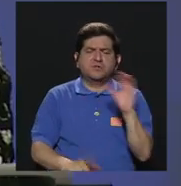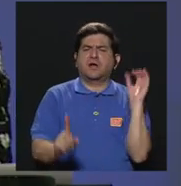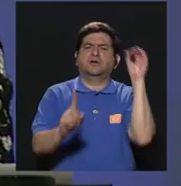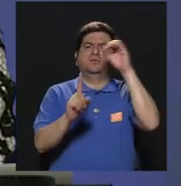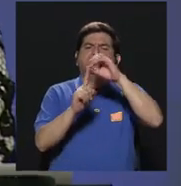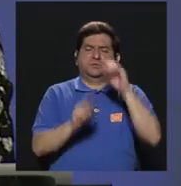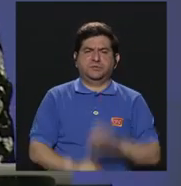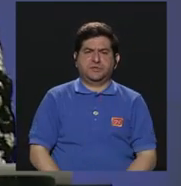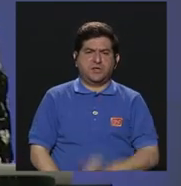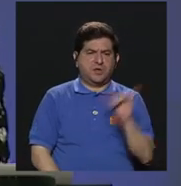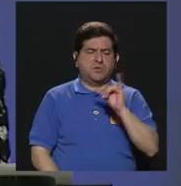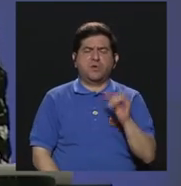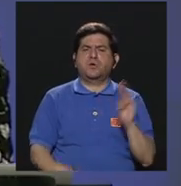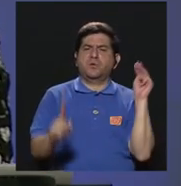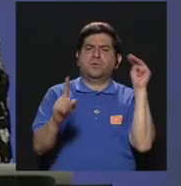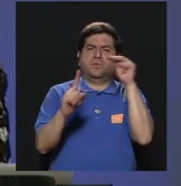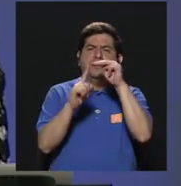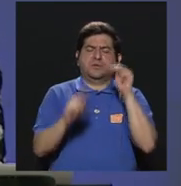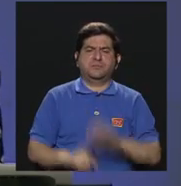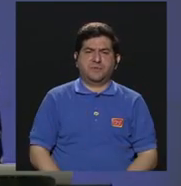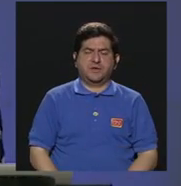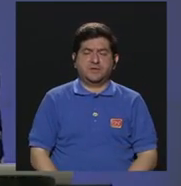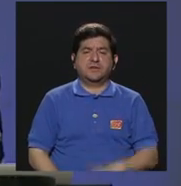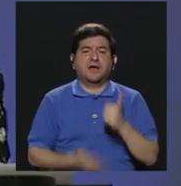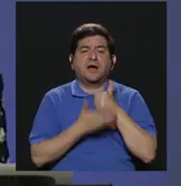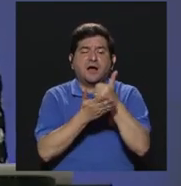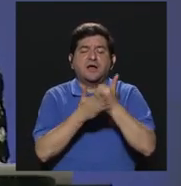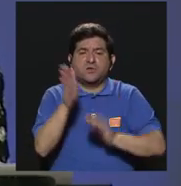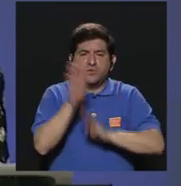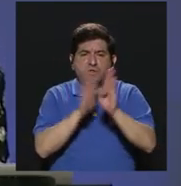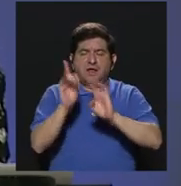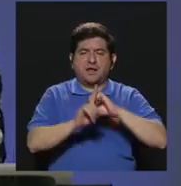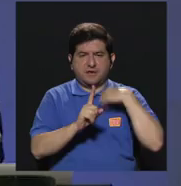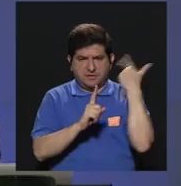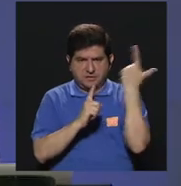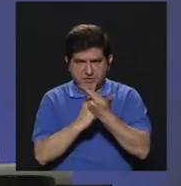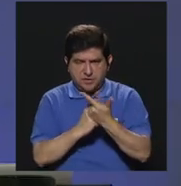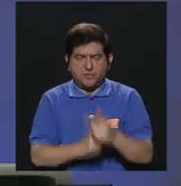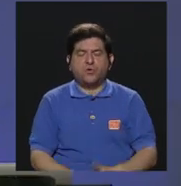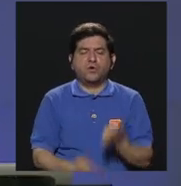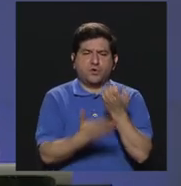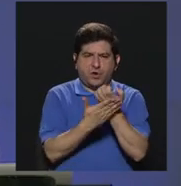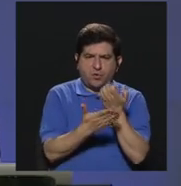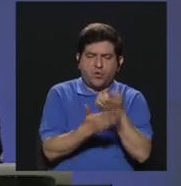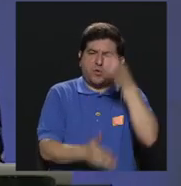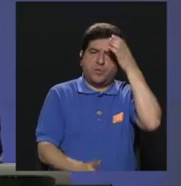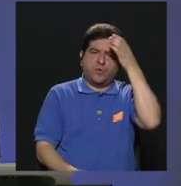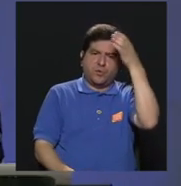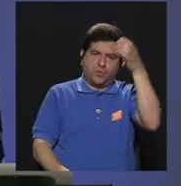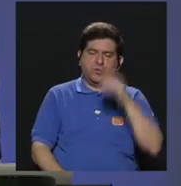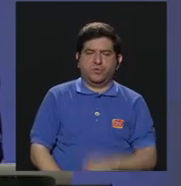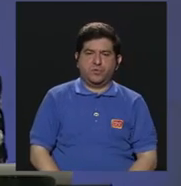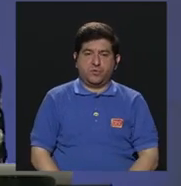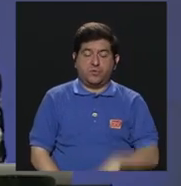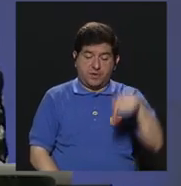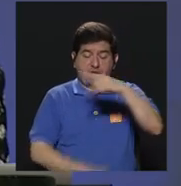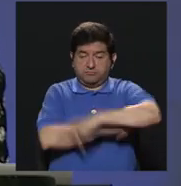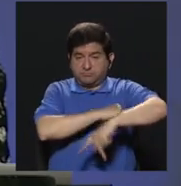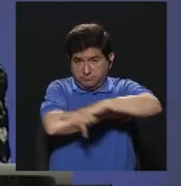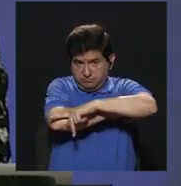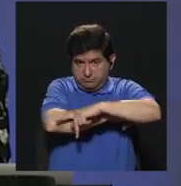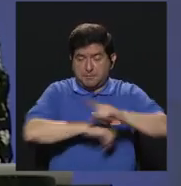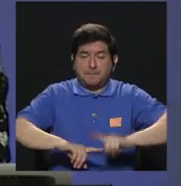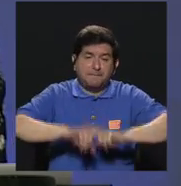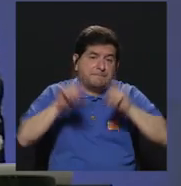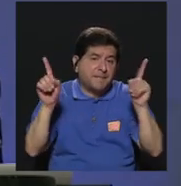objetivo, una misma misión, la de contribuir al desarrollo social, económico, cultural de este país.